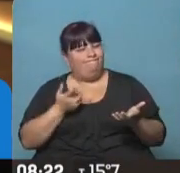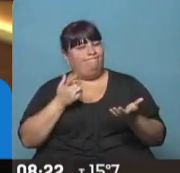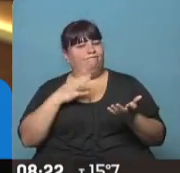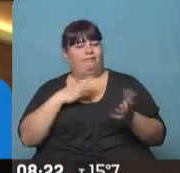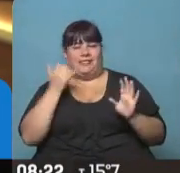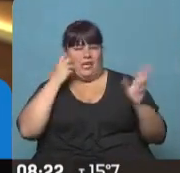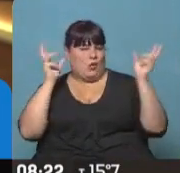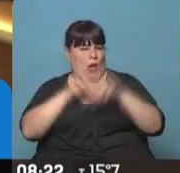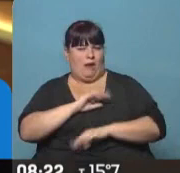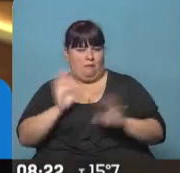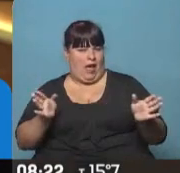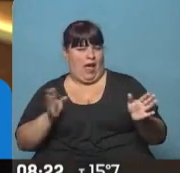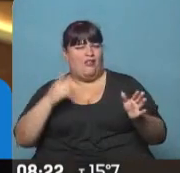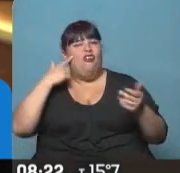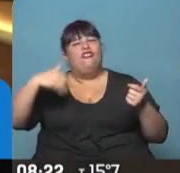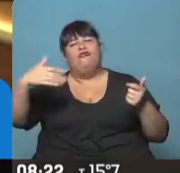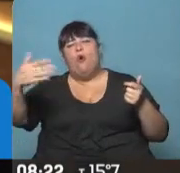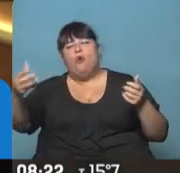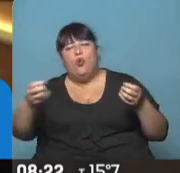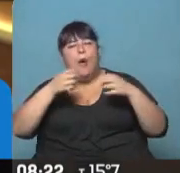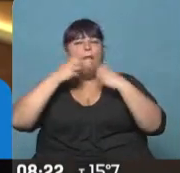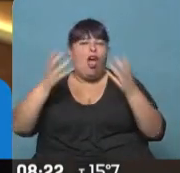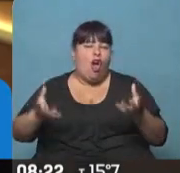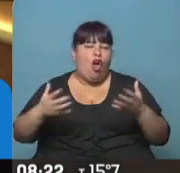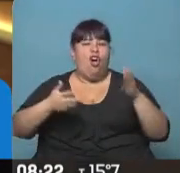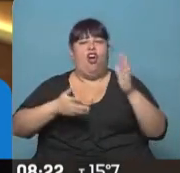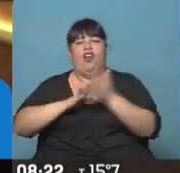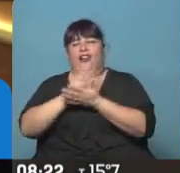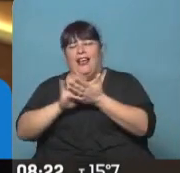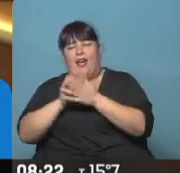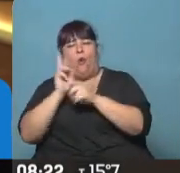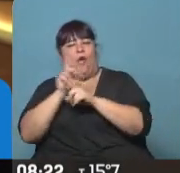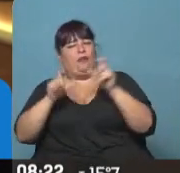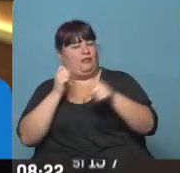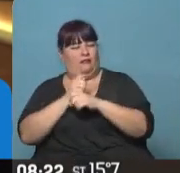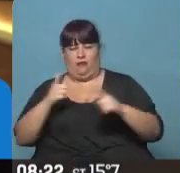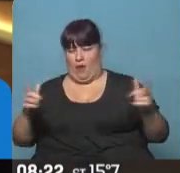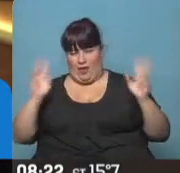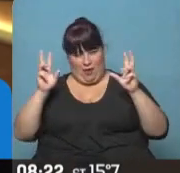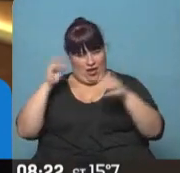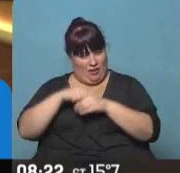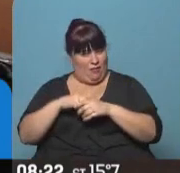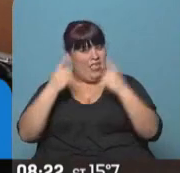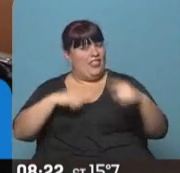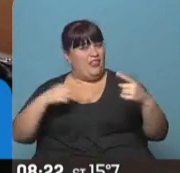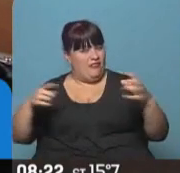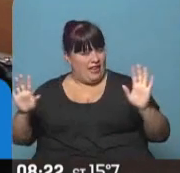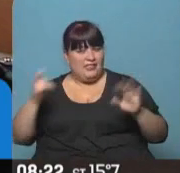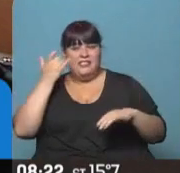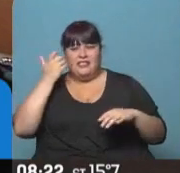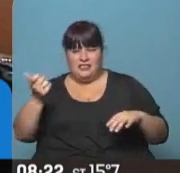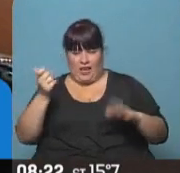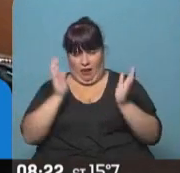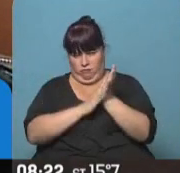está agotada cualquier perspectiva de mejora, de salida, de defensa de los trabajadores en el peronismo. Las distintas vertientes ya han hecho